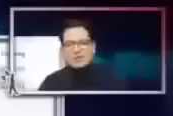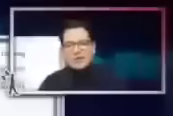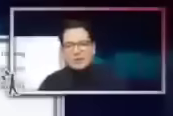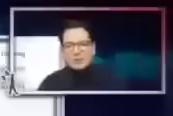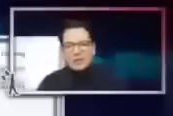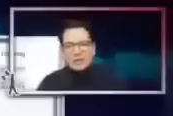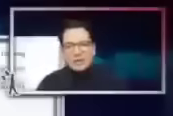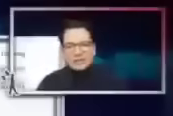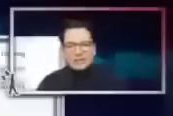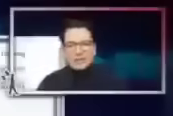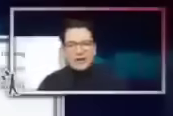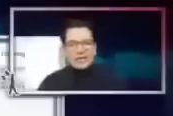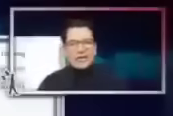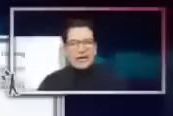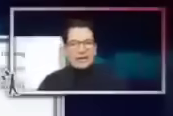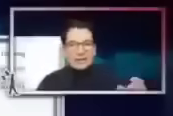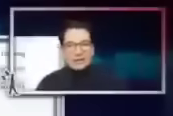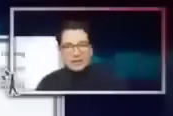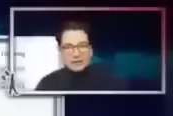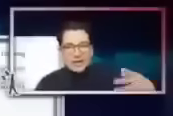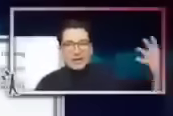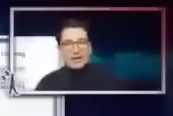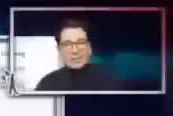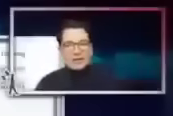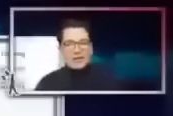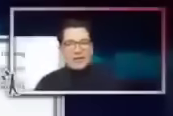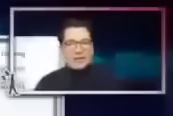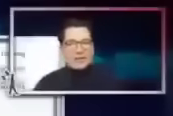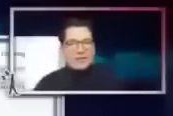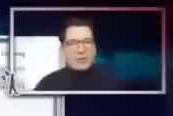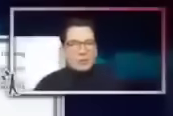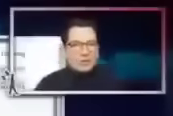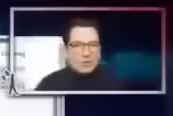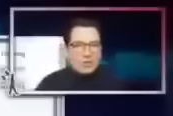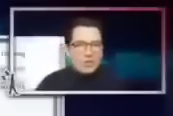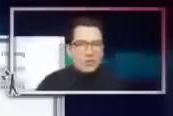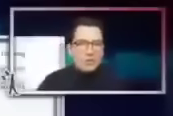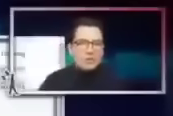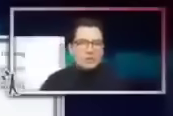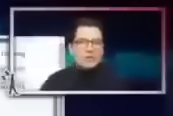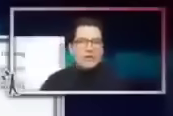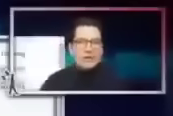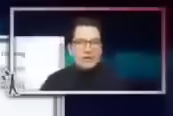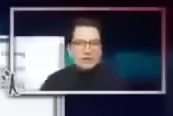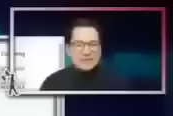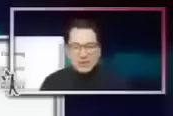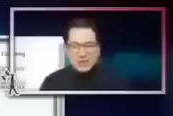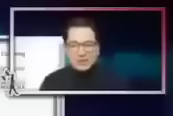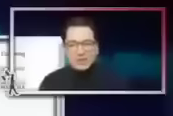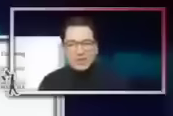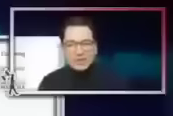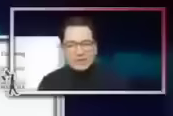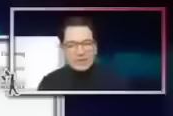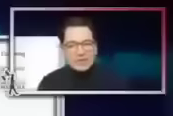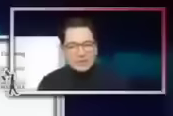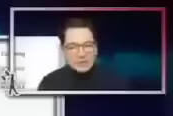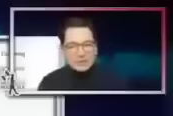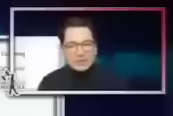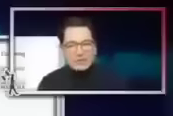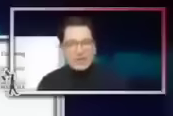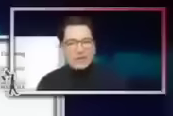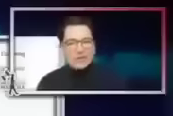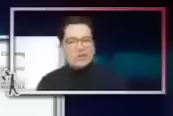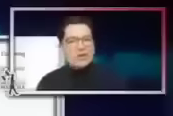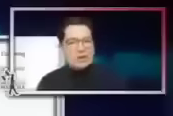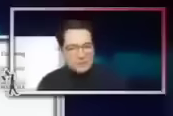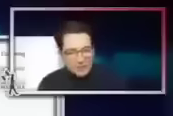López Obrador señaló que esta práctica de mandar prácticamente combustible clandestino a nuestro país,